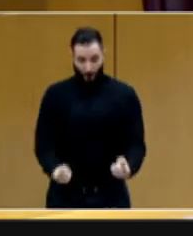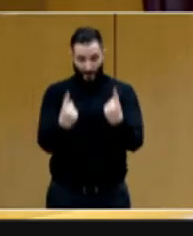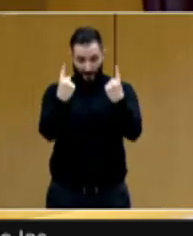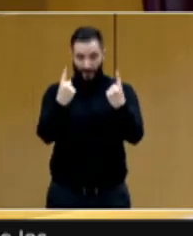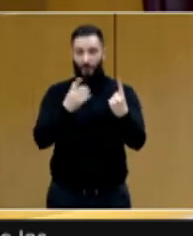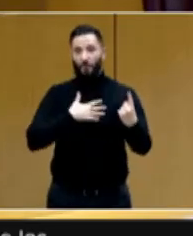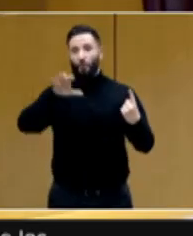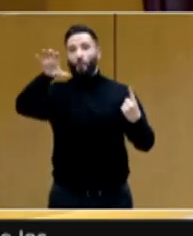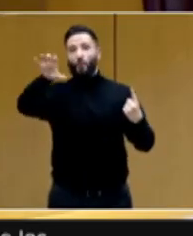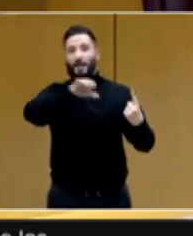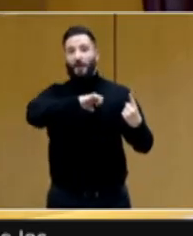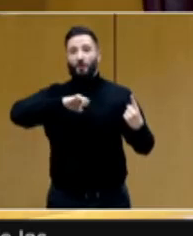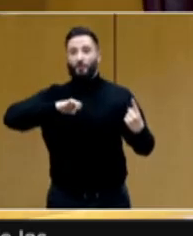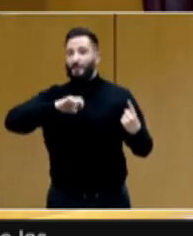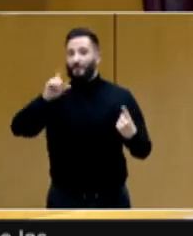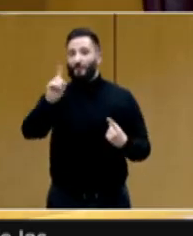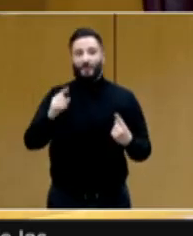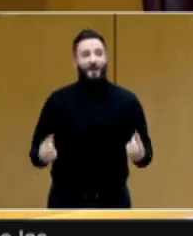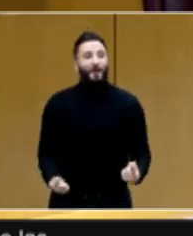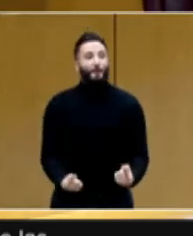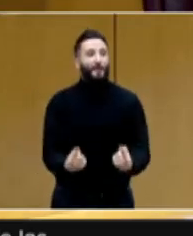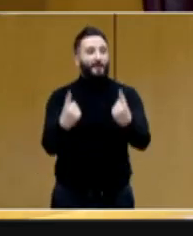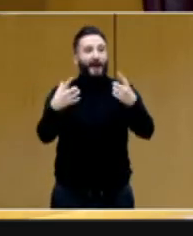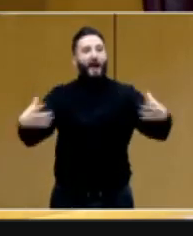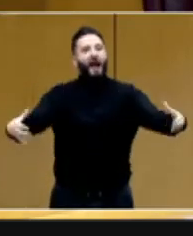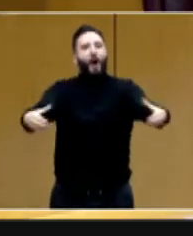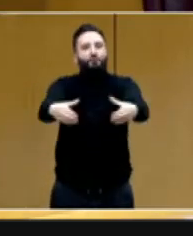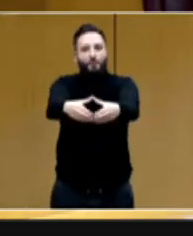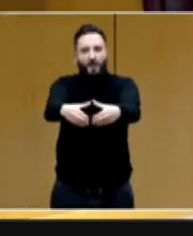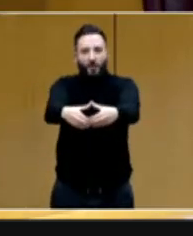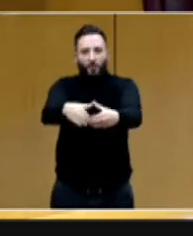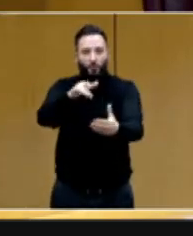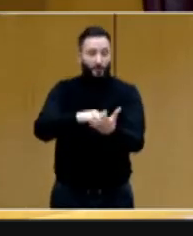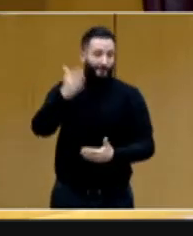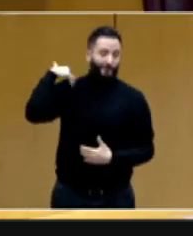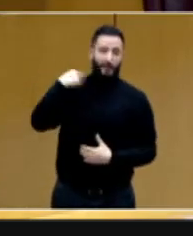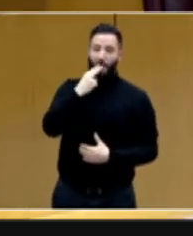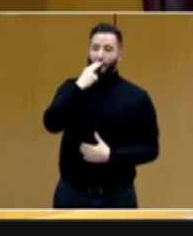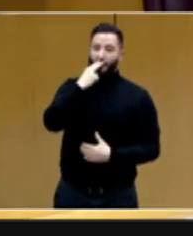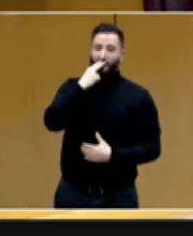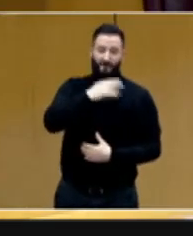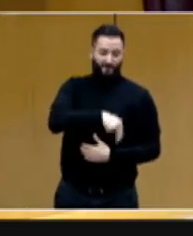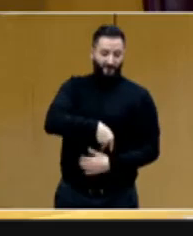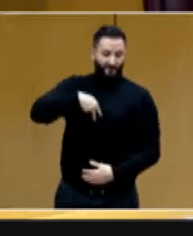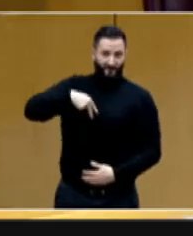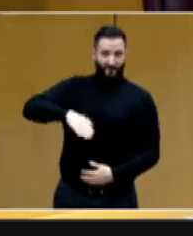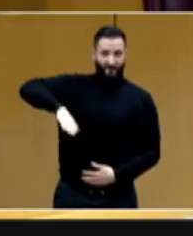fuimos la primera compilación con la que el franquismo obsequió al país en 1959